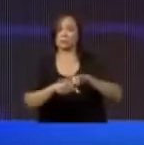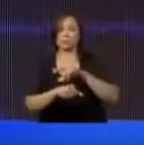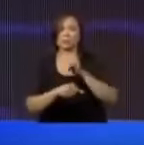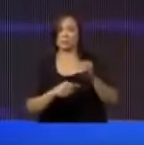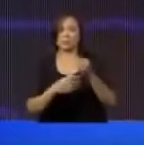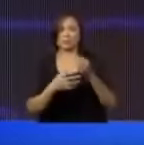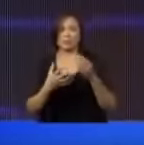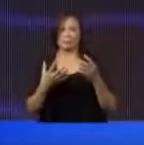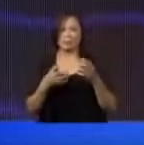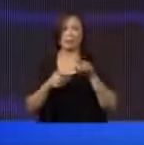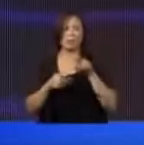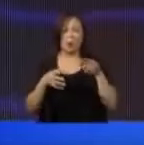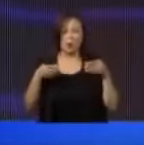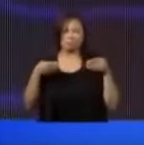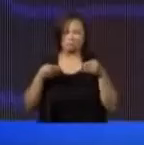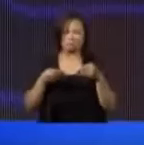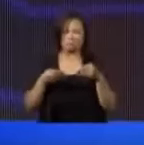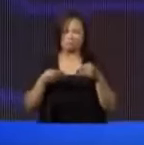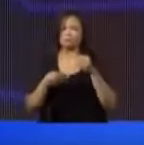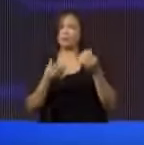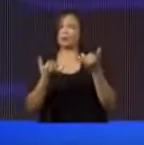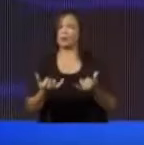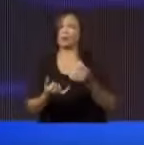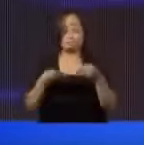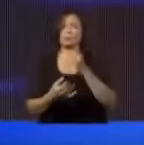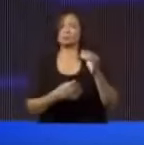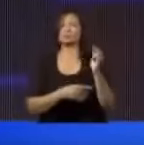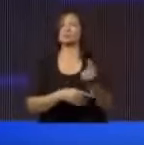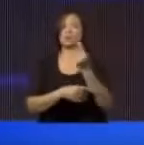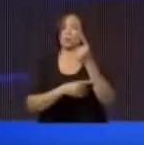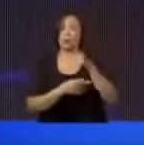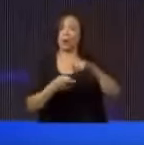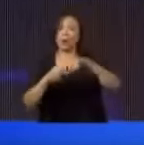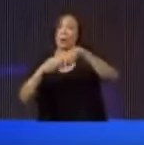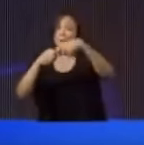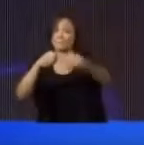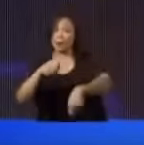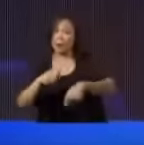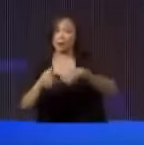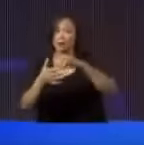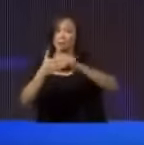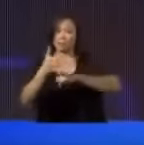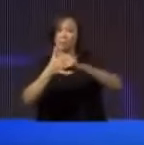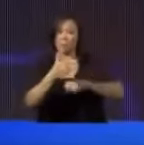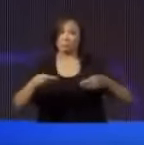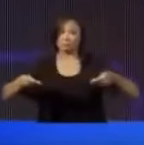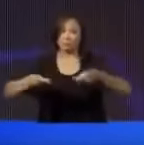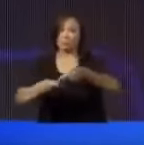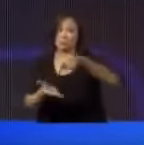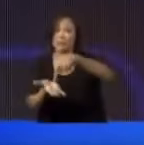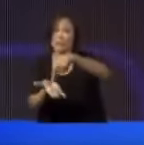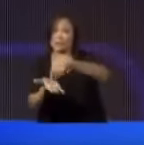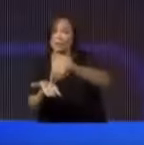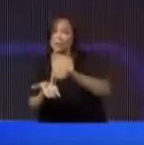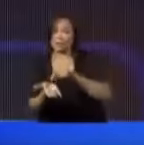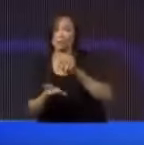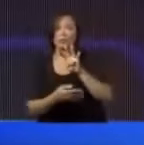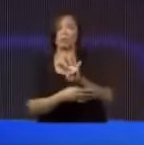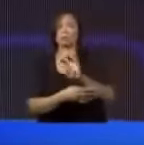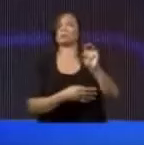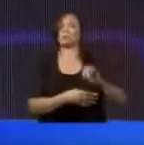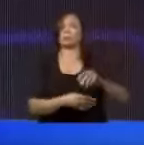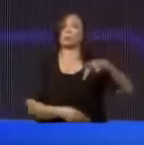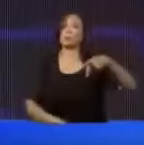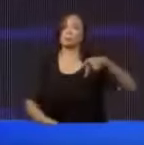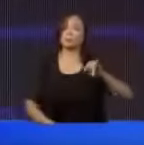está muy ajustado. En la actualidad, solamente con el pago de intereses y amortización de la deuda y el